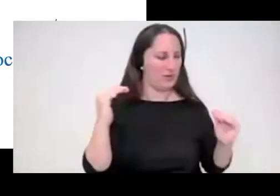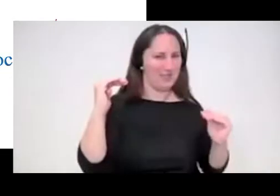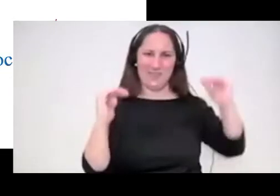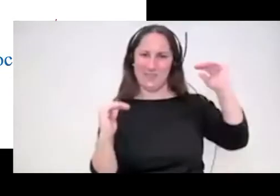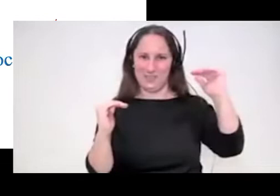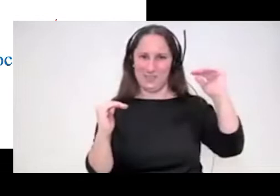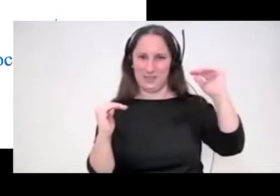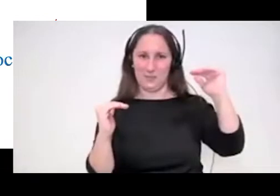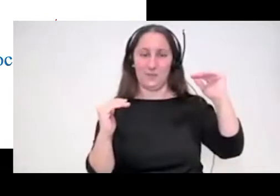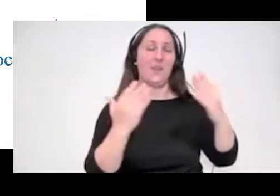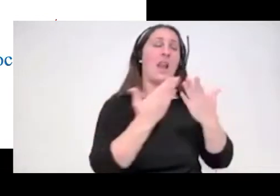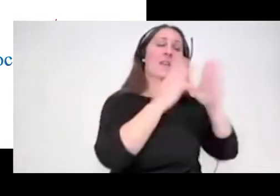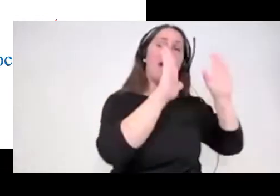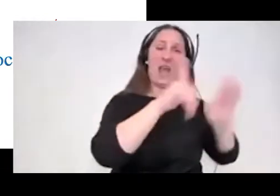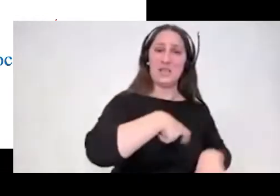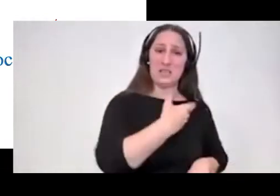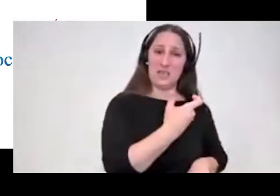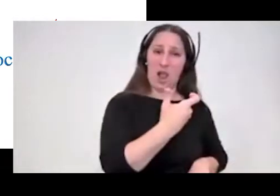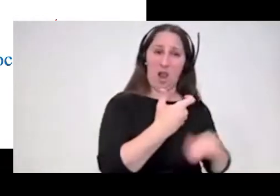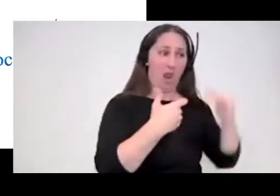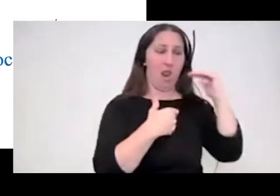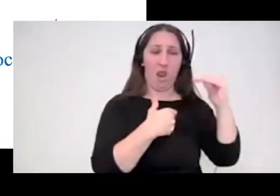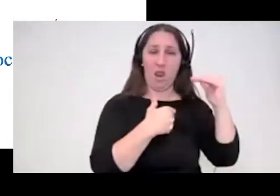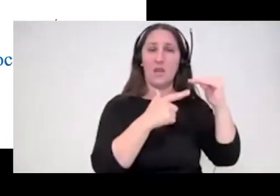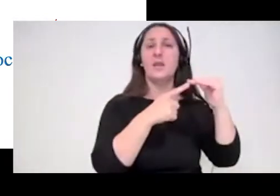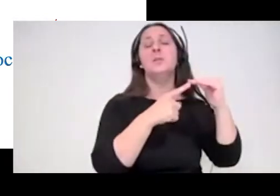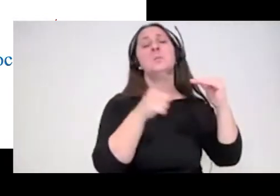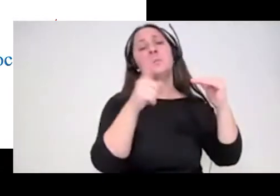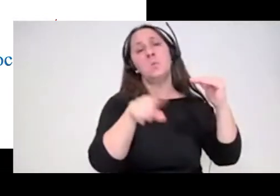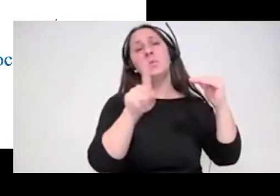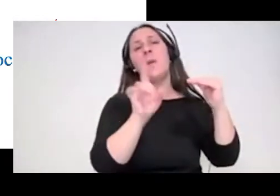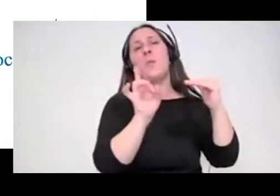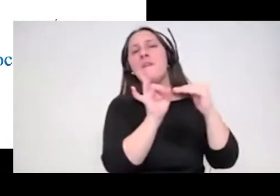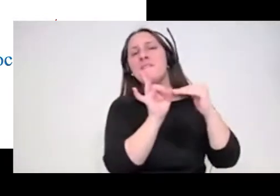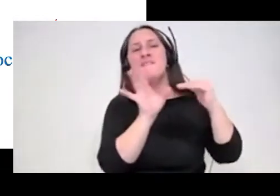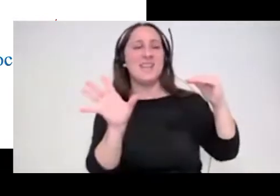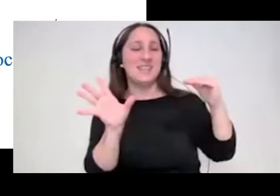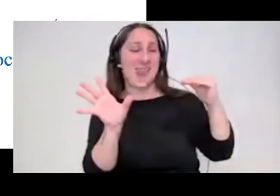sindical, ¿no? Y si ustedes quieren abro flechitas, como se puede imaginar en